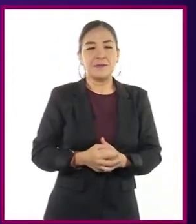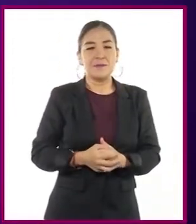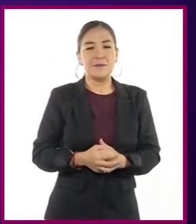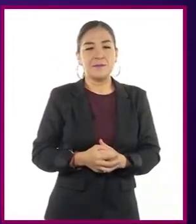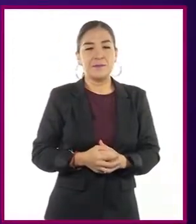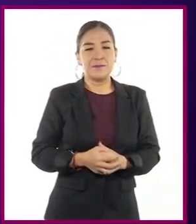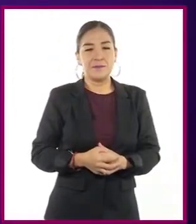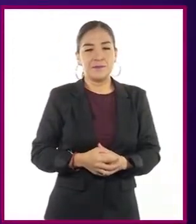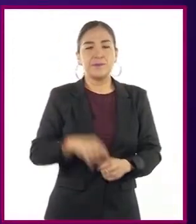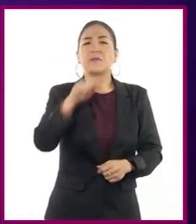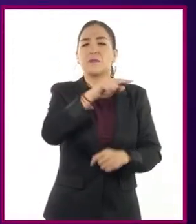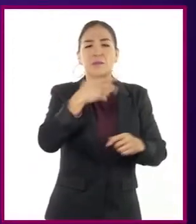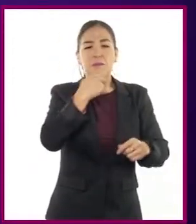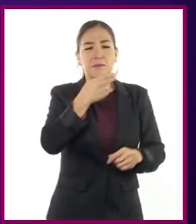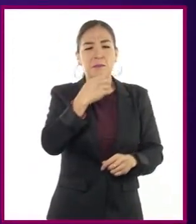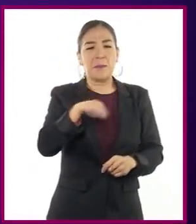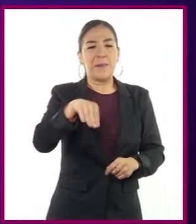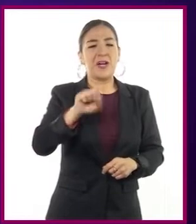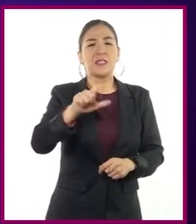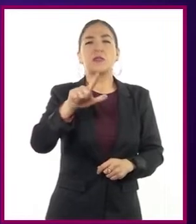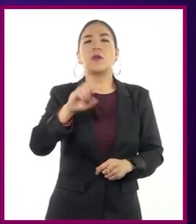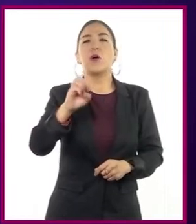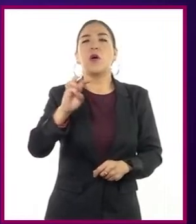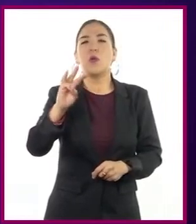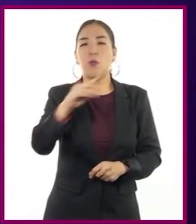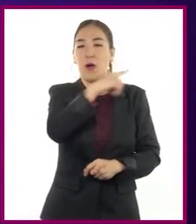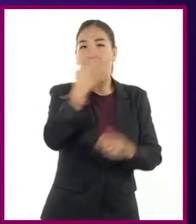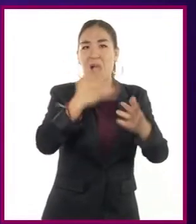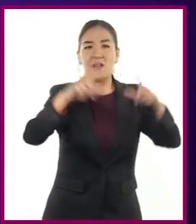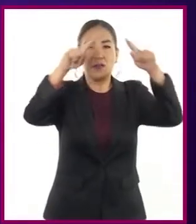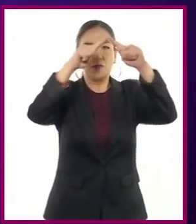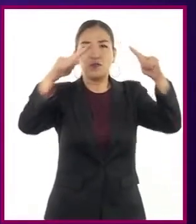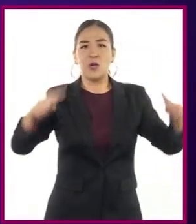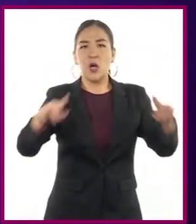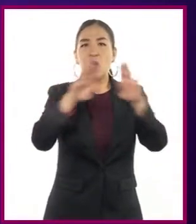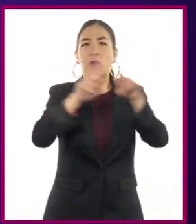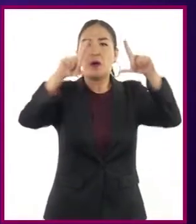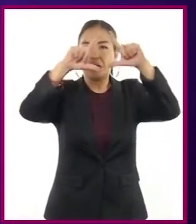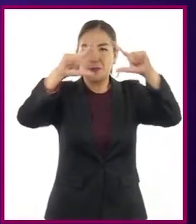Maslow organizó este esquema en forma de pirámide. En la base se encuentran las